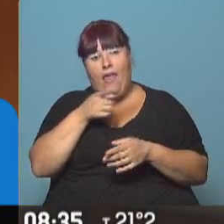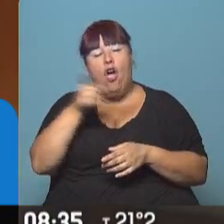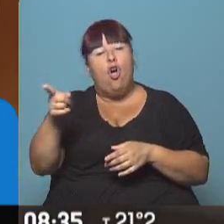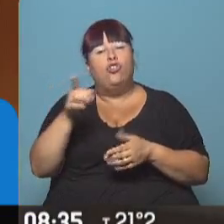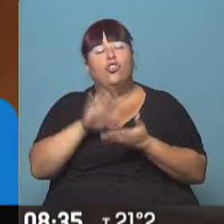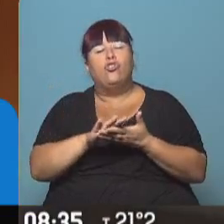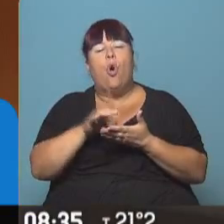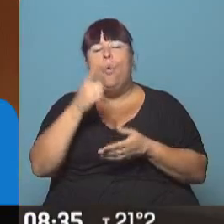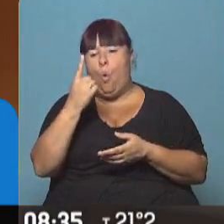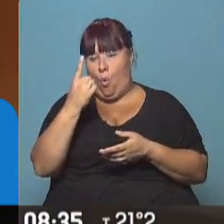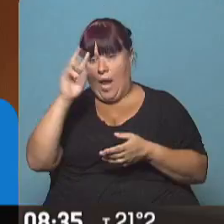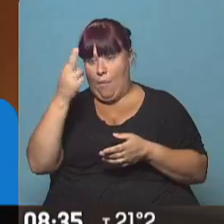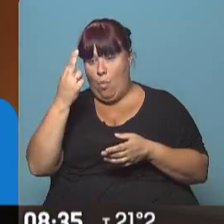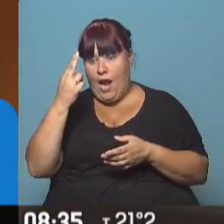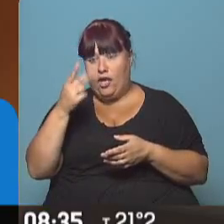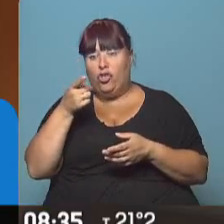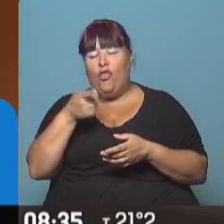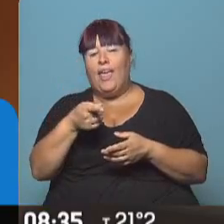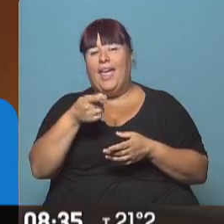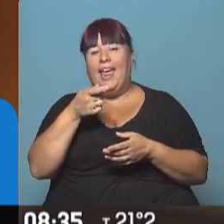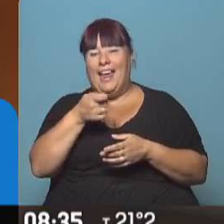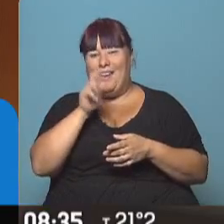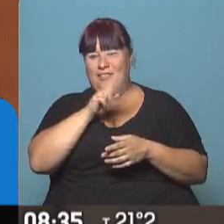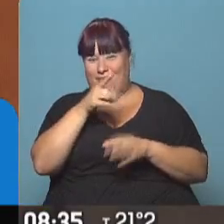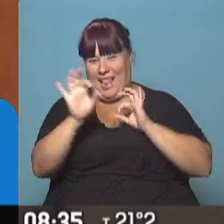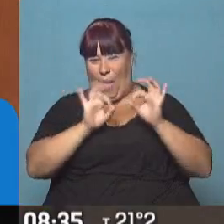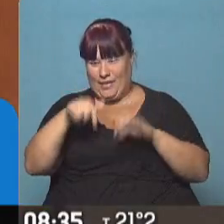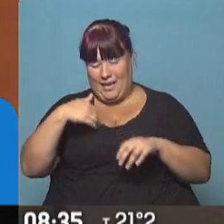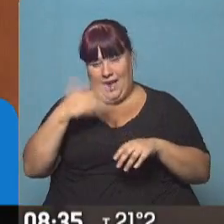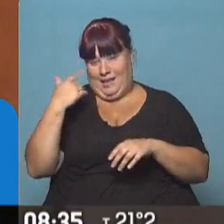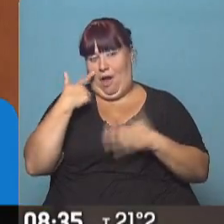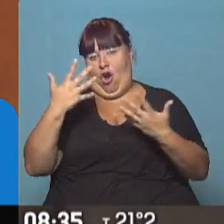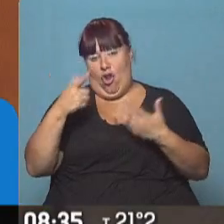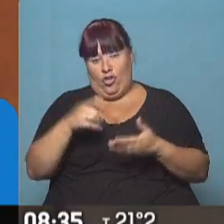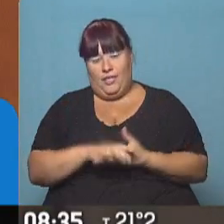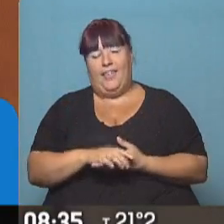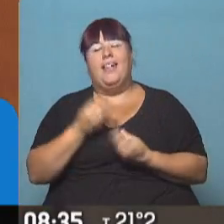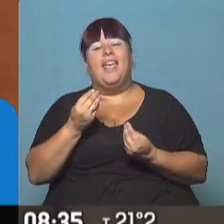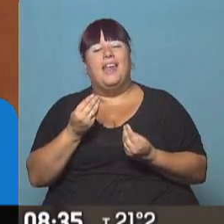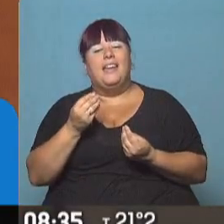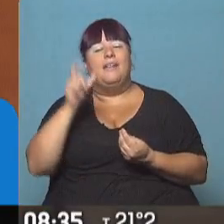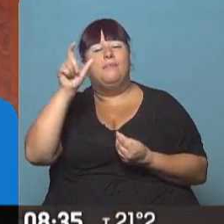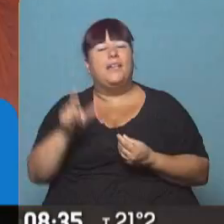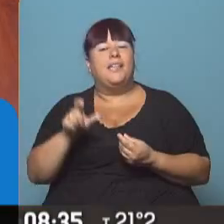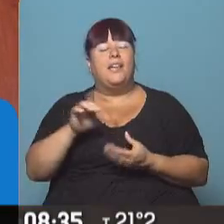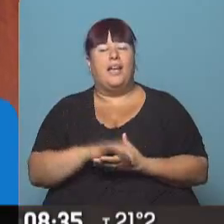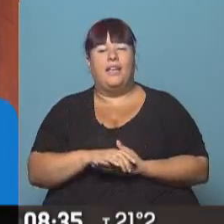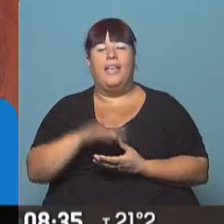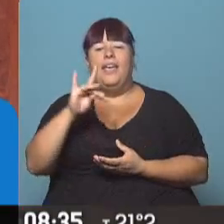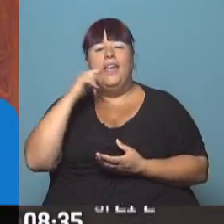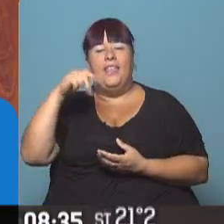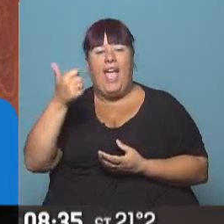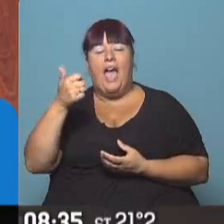querellante por una de las víctimas de travesticidio en la República Argentina, quizás la más resonante, porque estamos hablando de